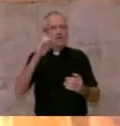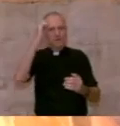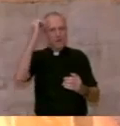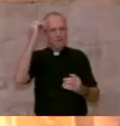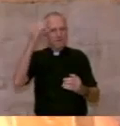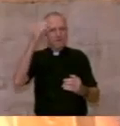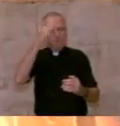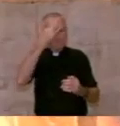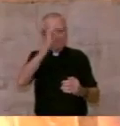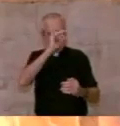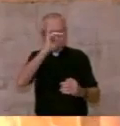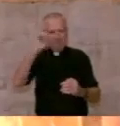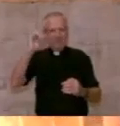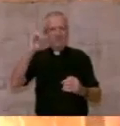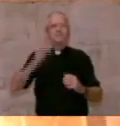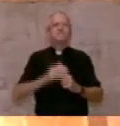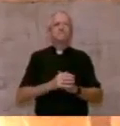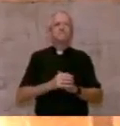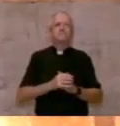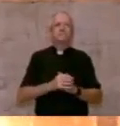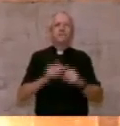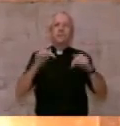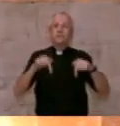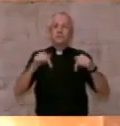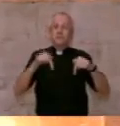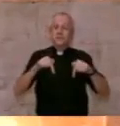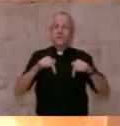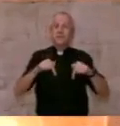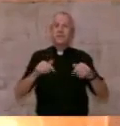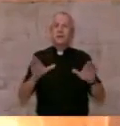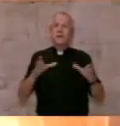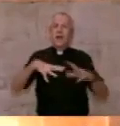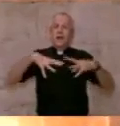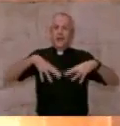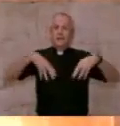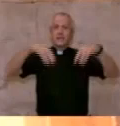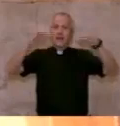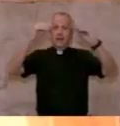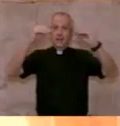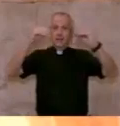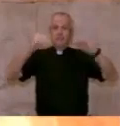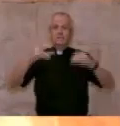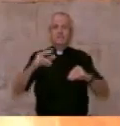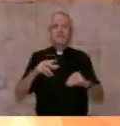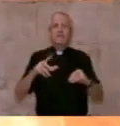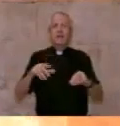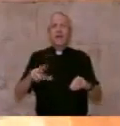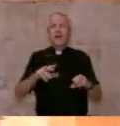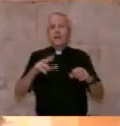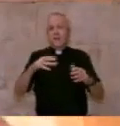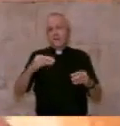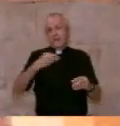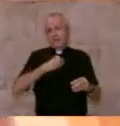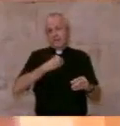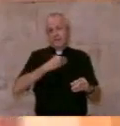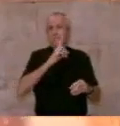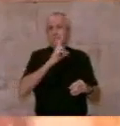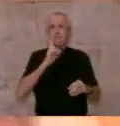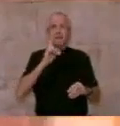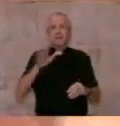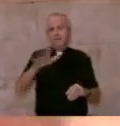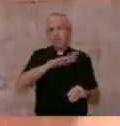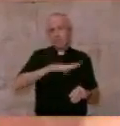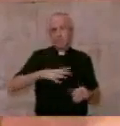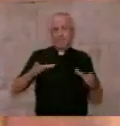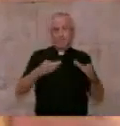la profecía de Ezequiel. Estamos aquí en la catedral, la iglesia madre de todas las comunidades cristianas de